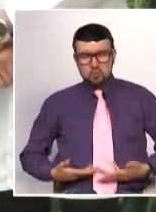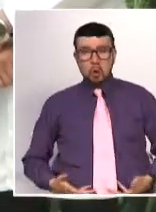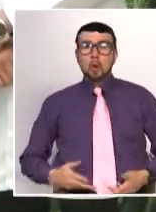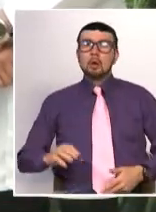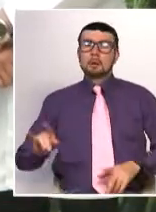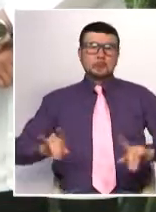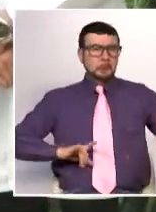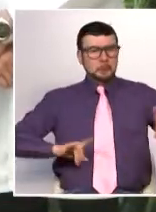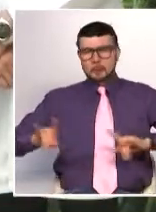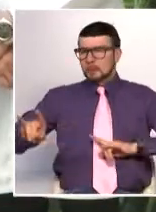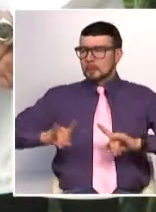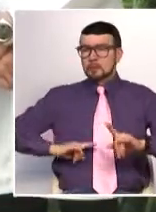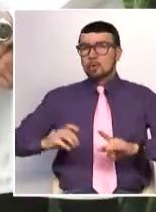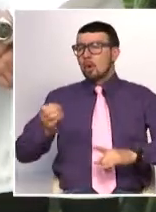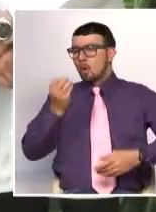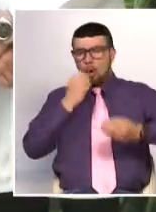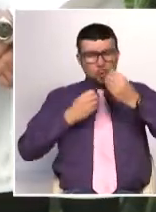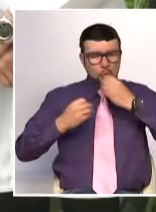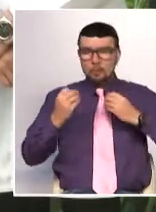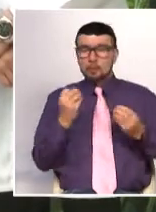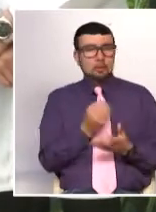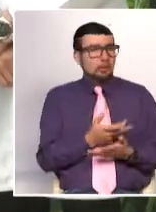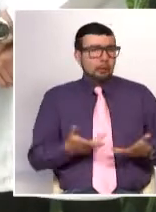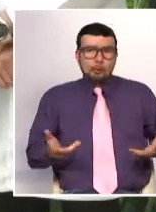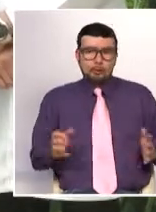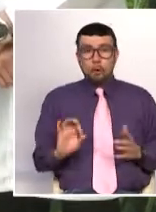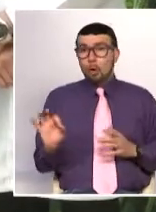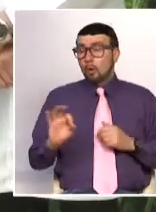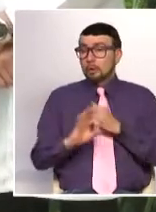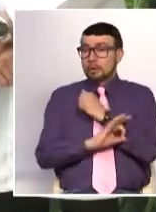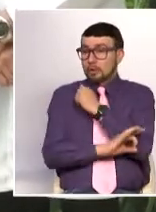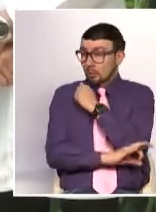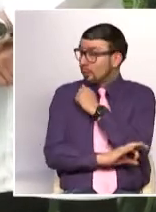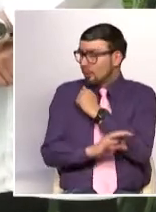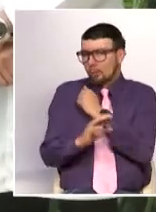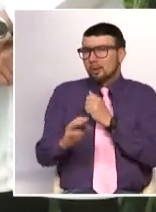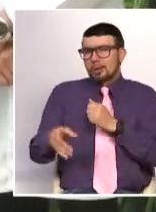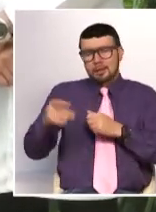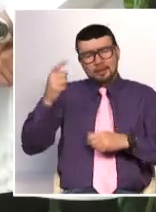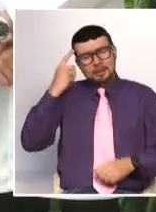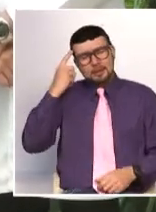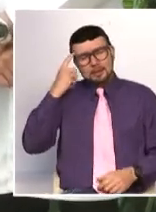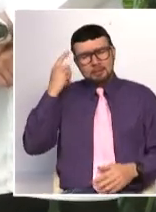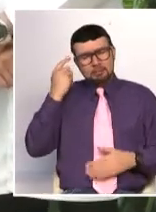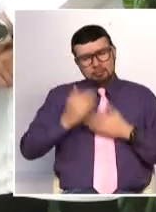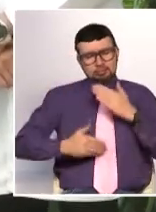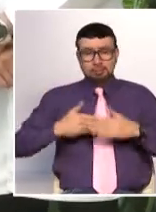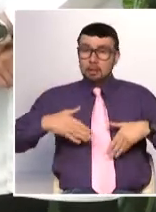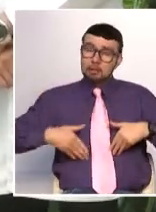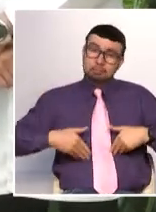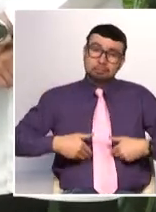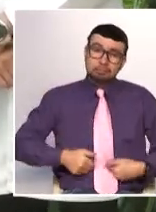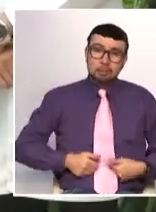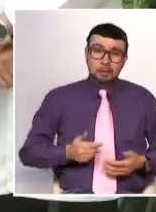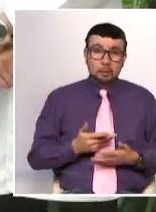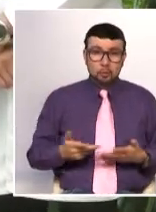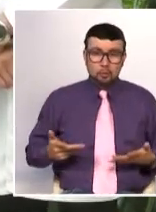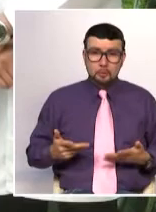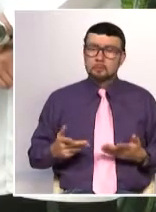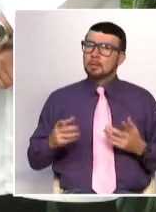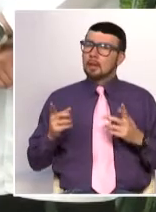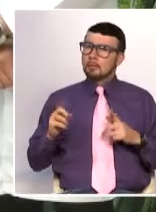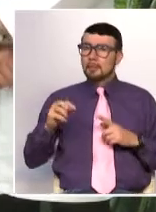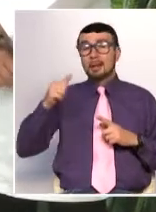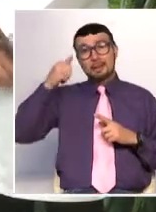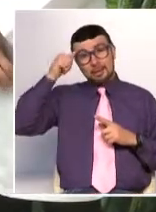través de la parte alimenticia es psicológica como tú dices es importante también tener en cuenta algunos químicos